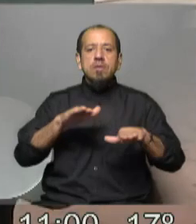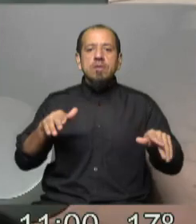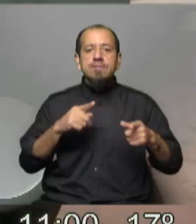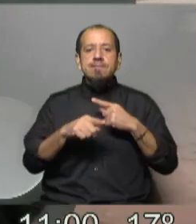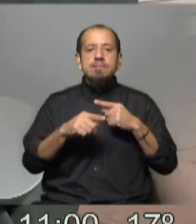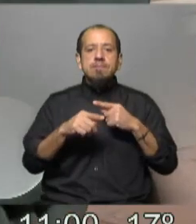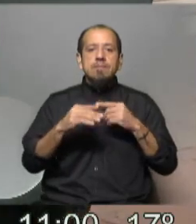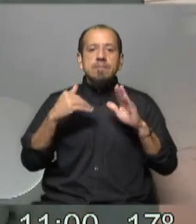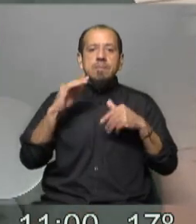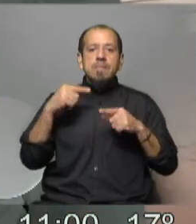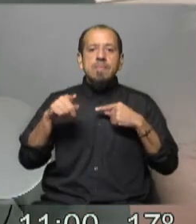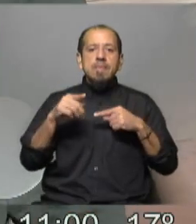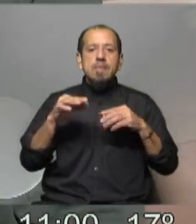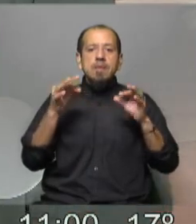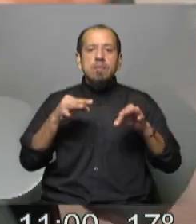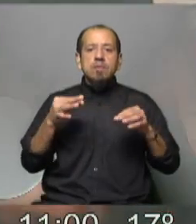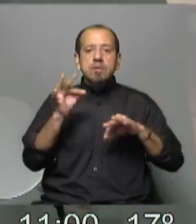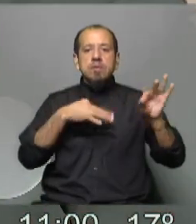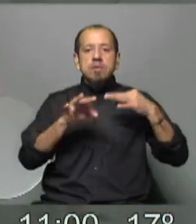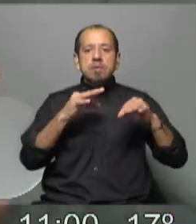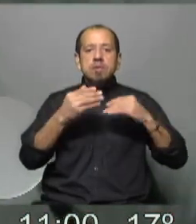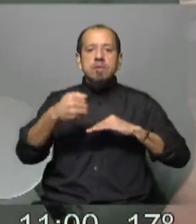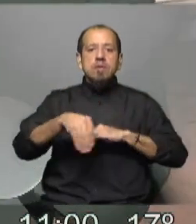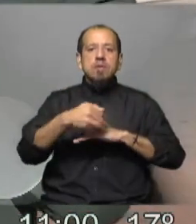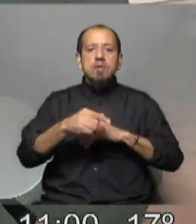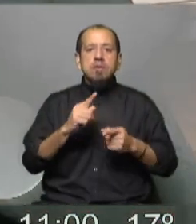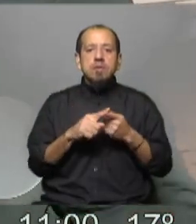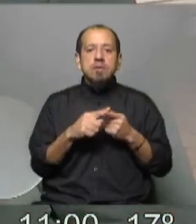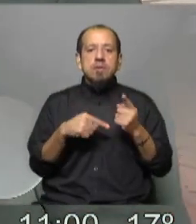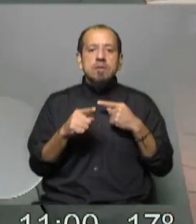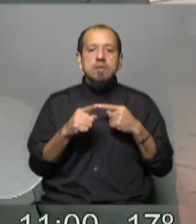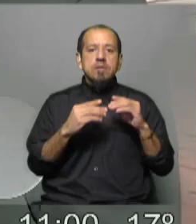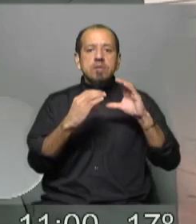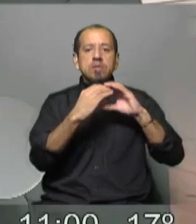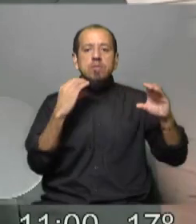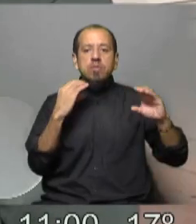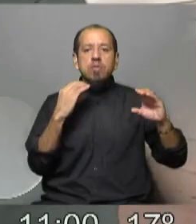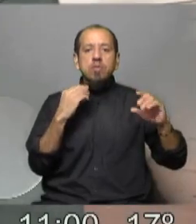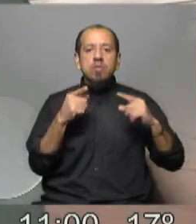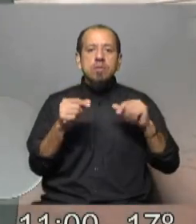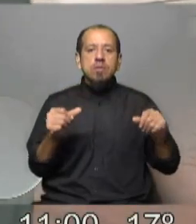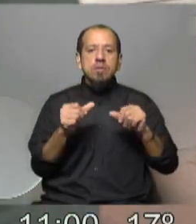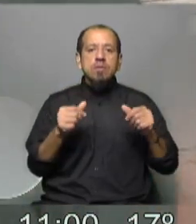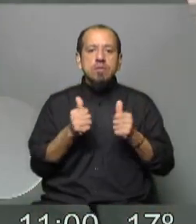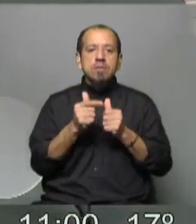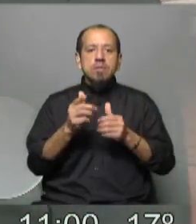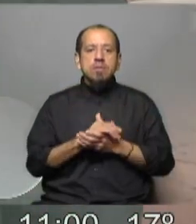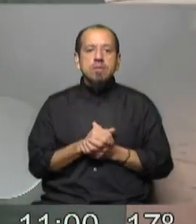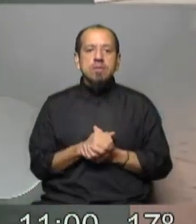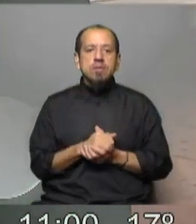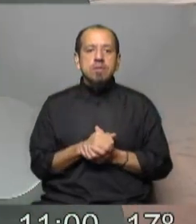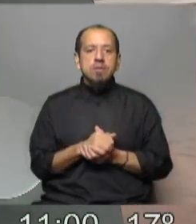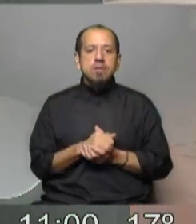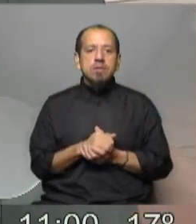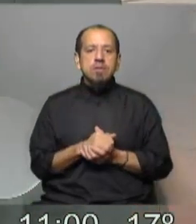adultos, para música, para teatros, he tocado en la calle, viajando en el espacio, pero tocar en bondis es la que me falta, así que lo vamos a hacer juntos. Martín, no te mueras